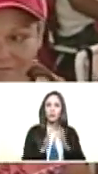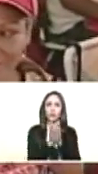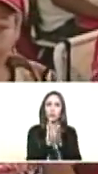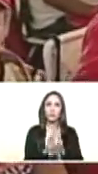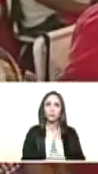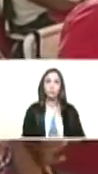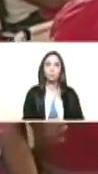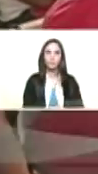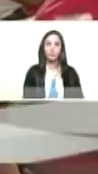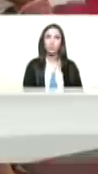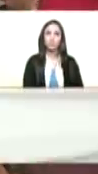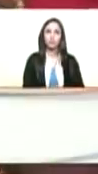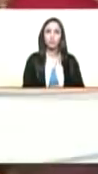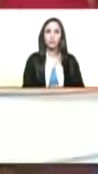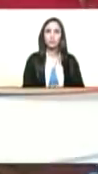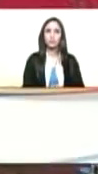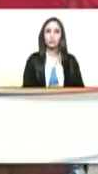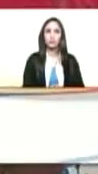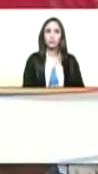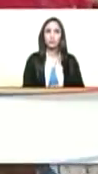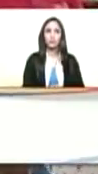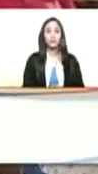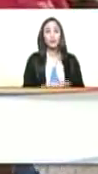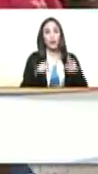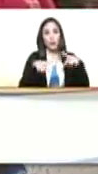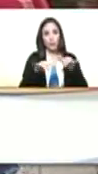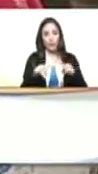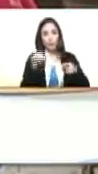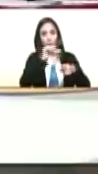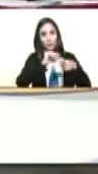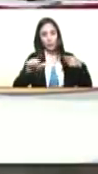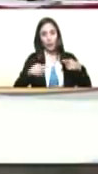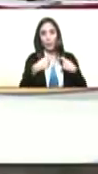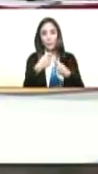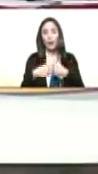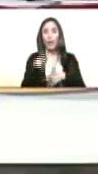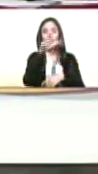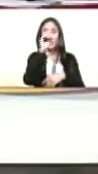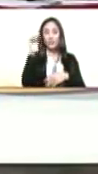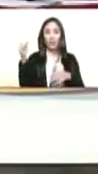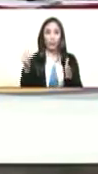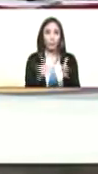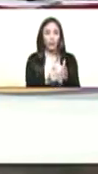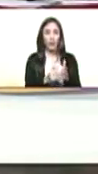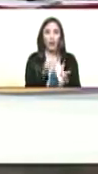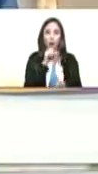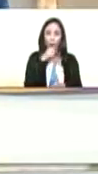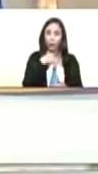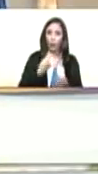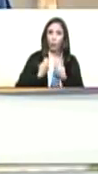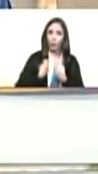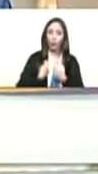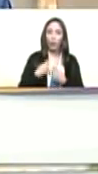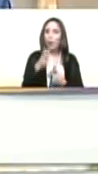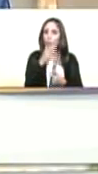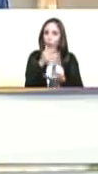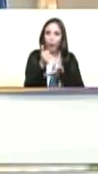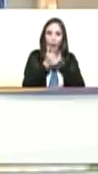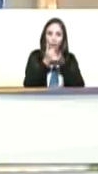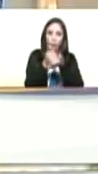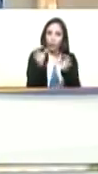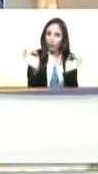Esta semana llegamos a más de 300.000 pensiones, sin gestores,